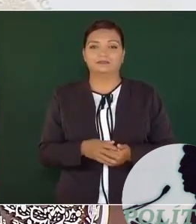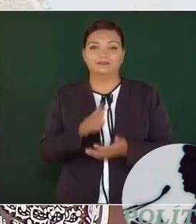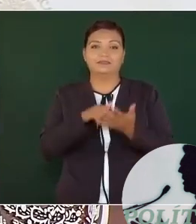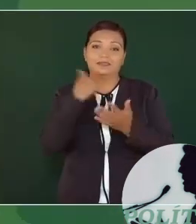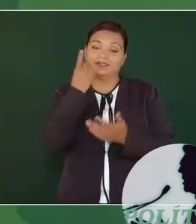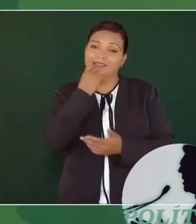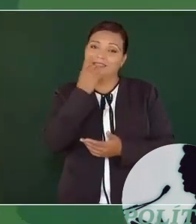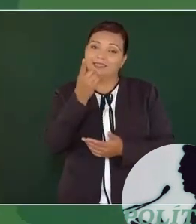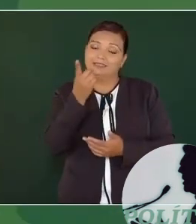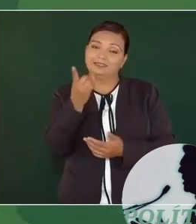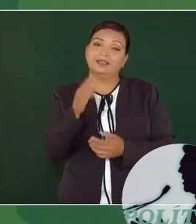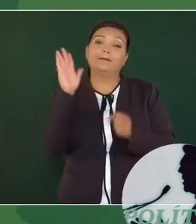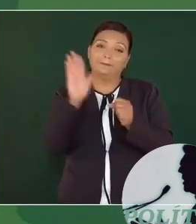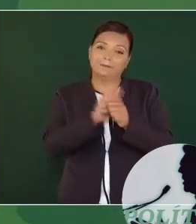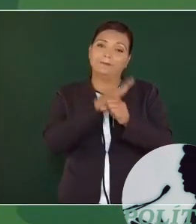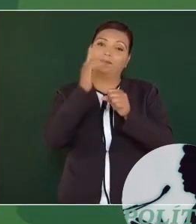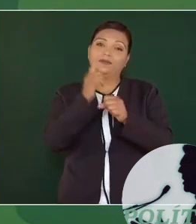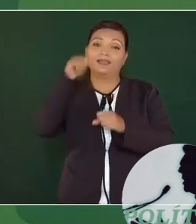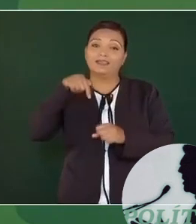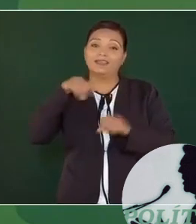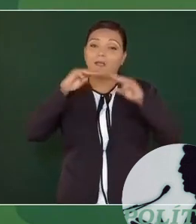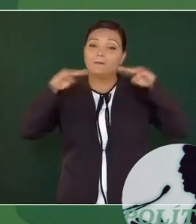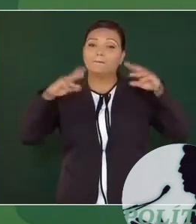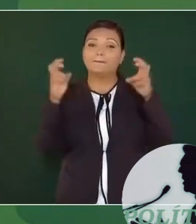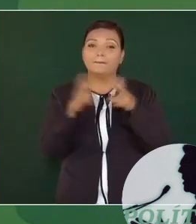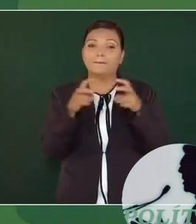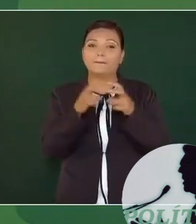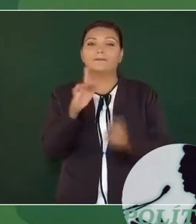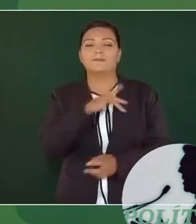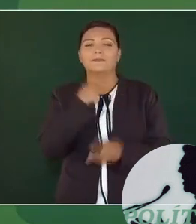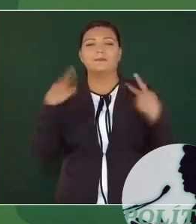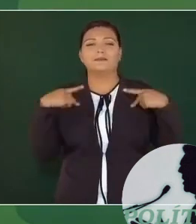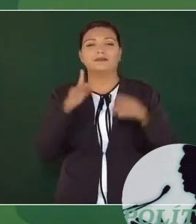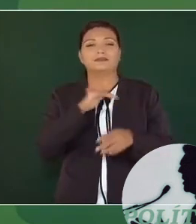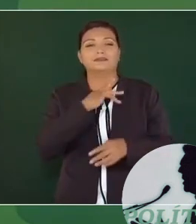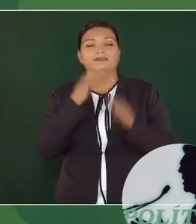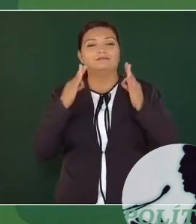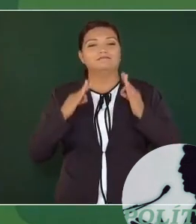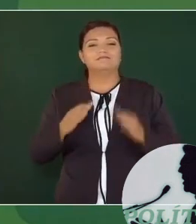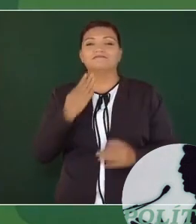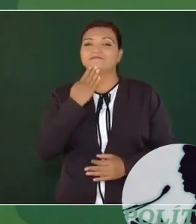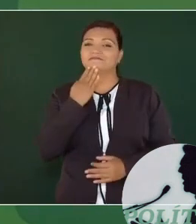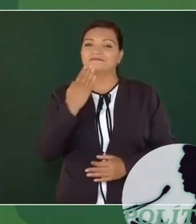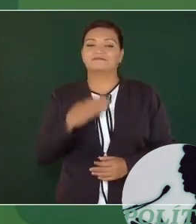lo digo porque aquí en la costa, en Tampico, se siente uno muy bien. Además,